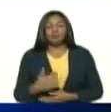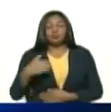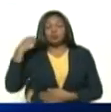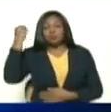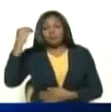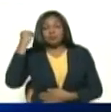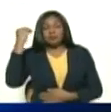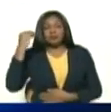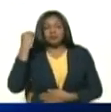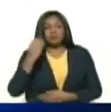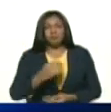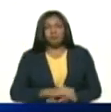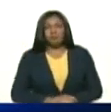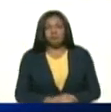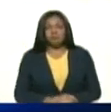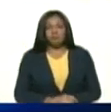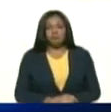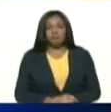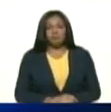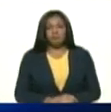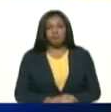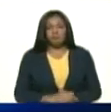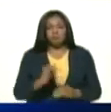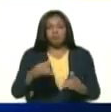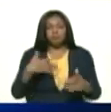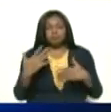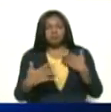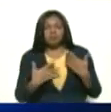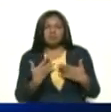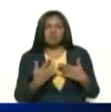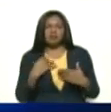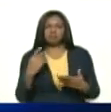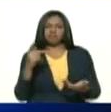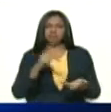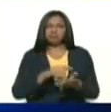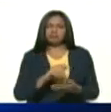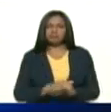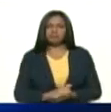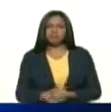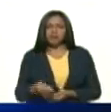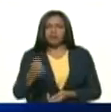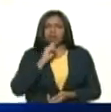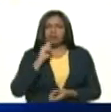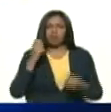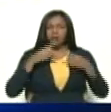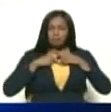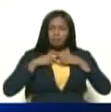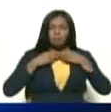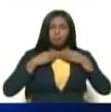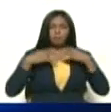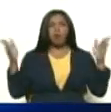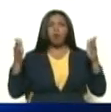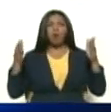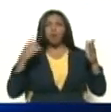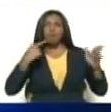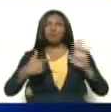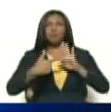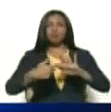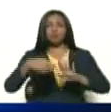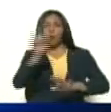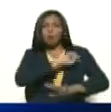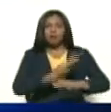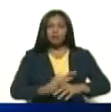fue ese acto quien disparó a la N